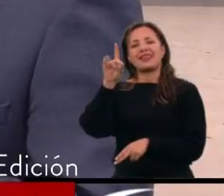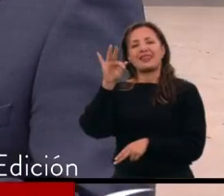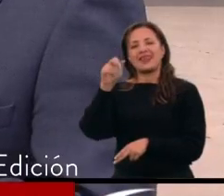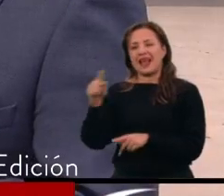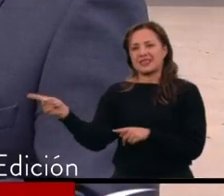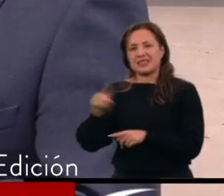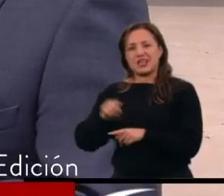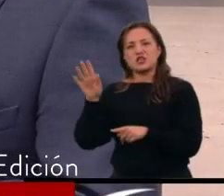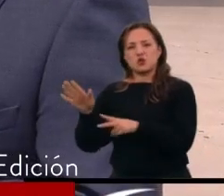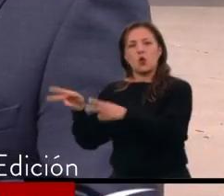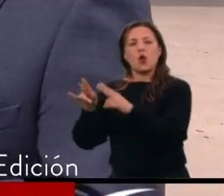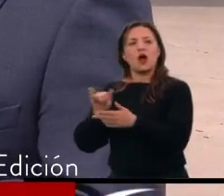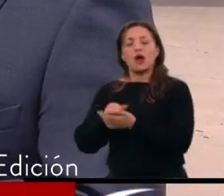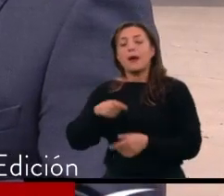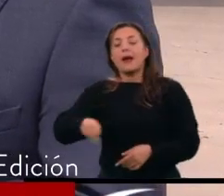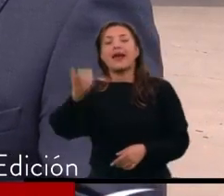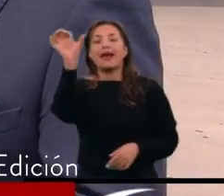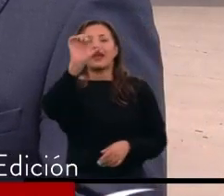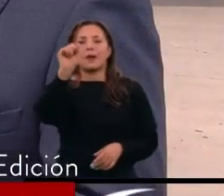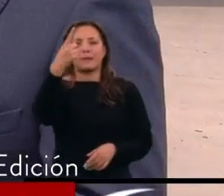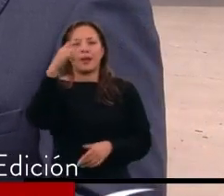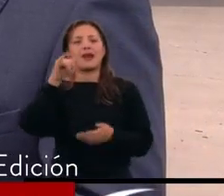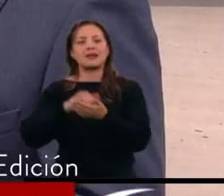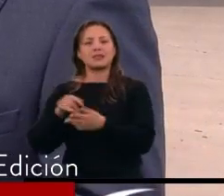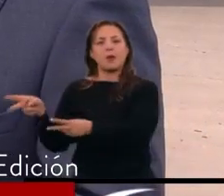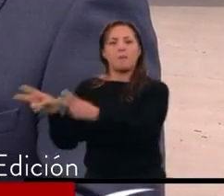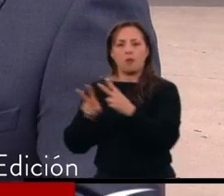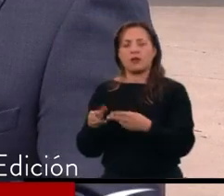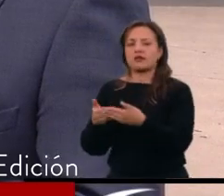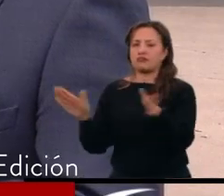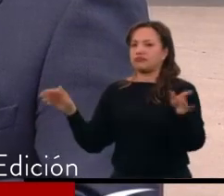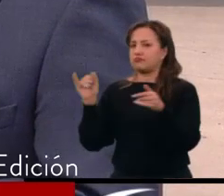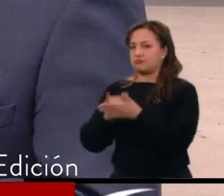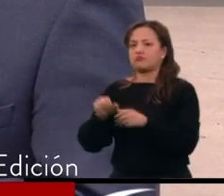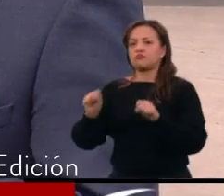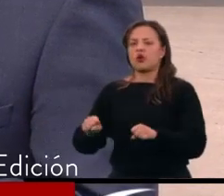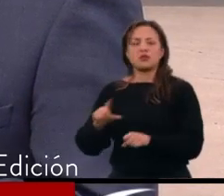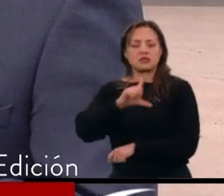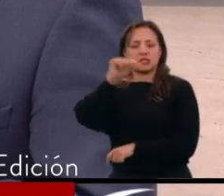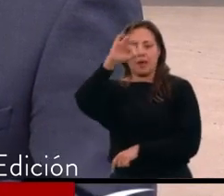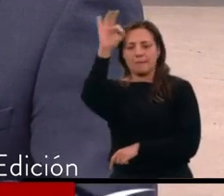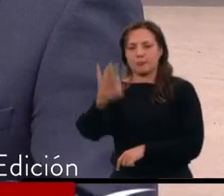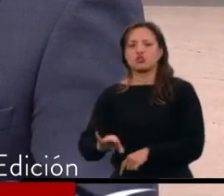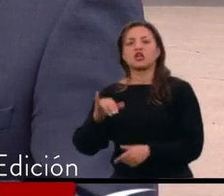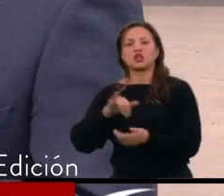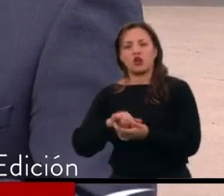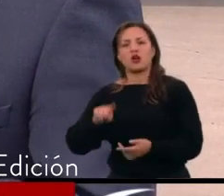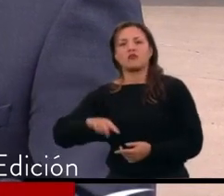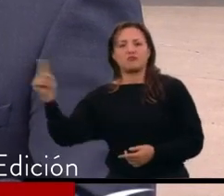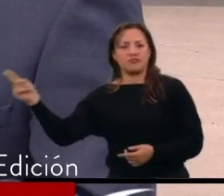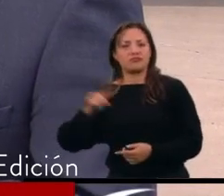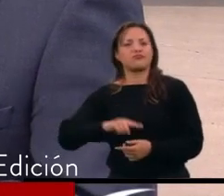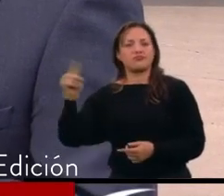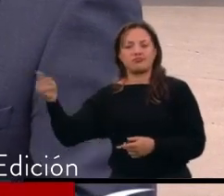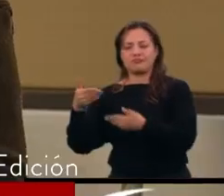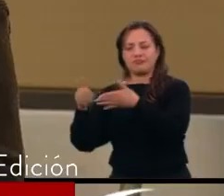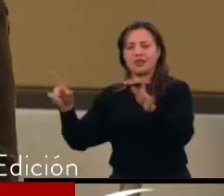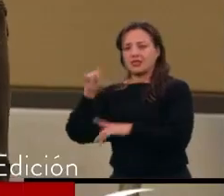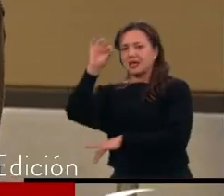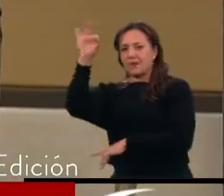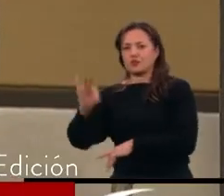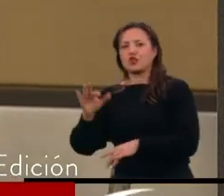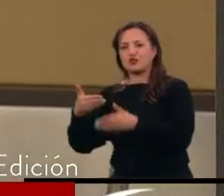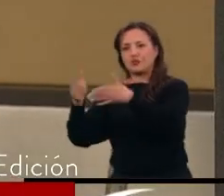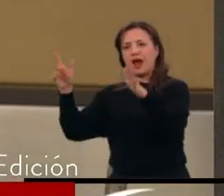el primero de enero se inaugurará puente de tienditas y se pondrá en funcionamiento al 100% la apertura entre Colombia y Venezuela